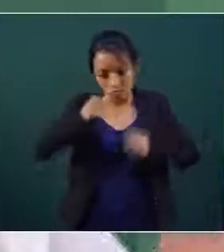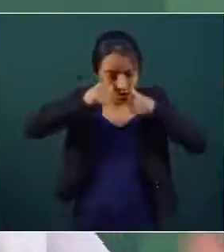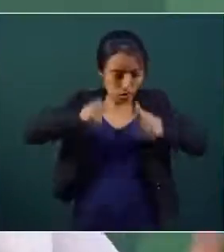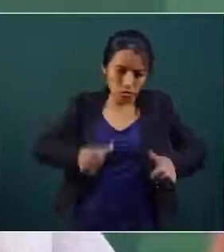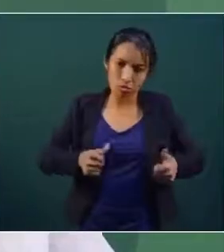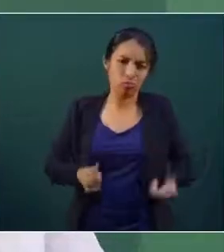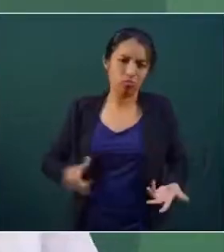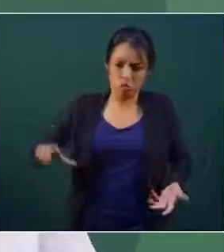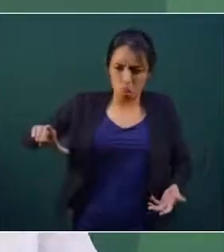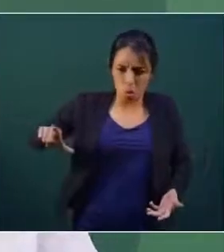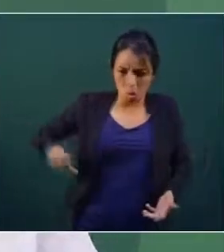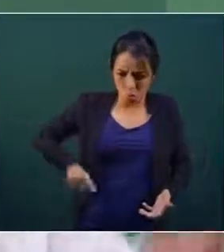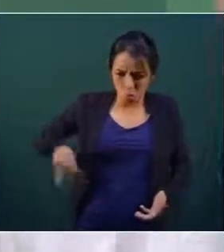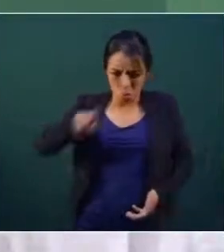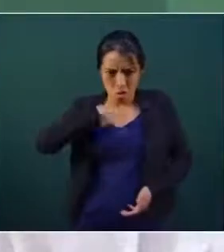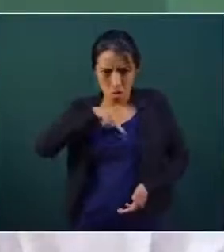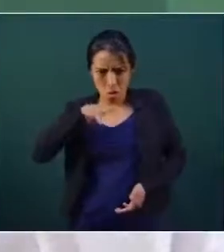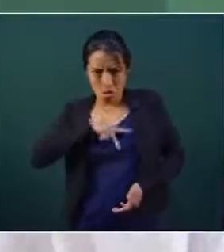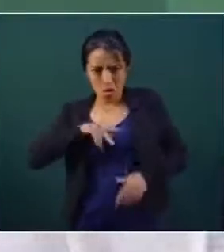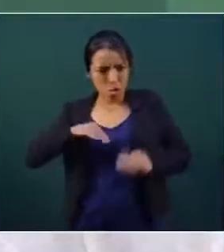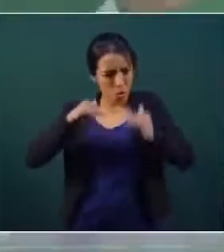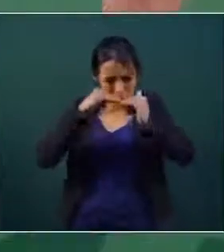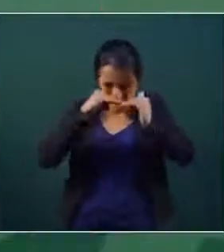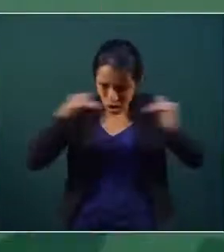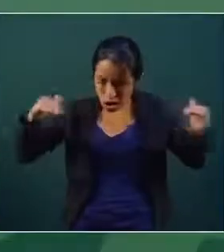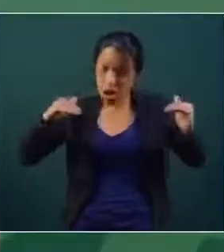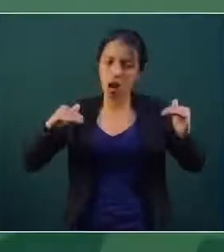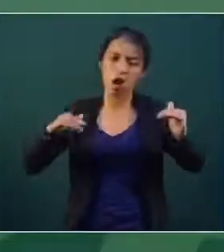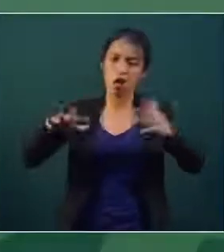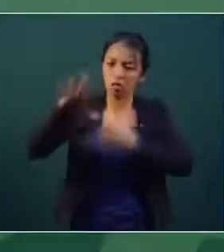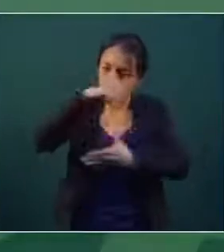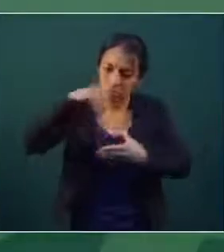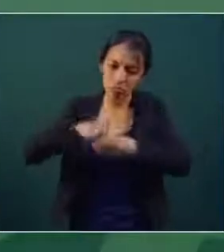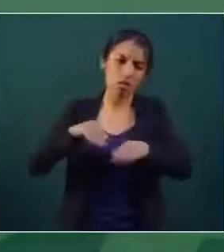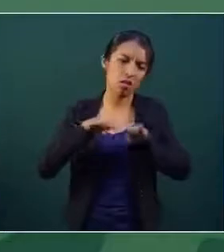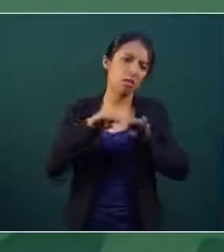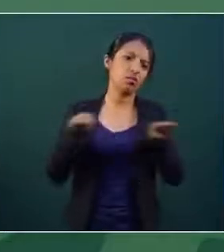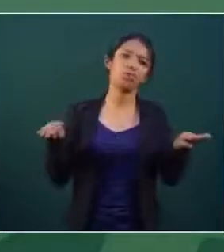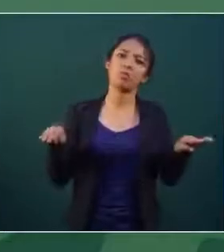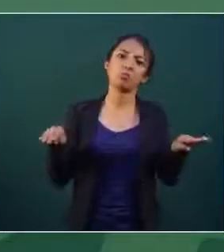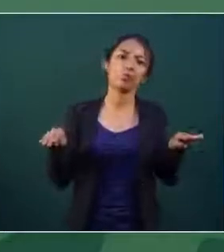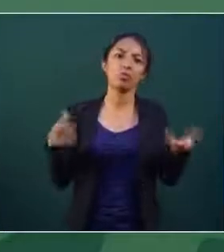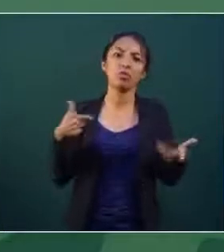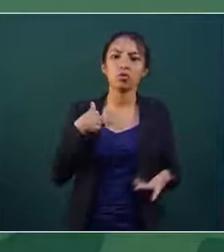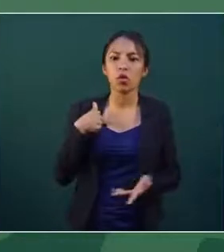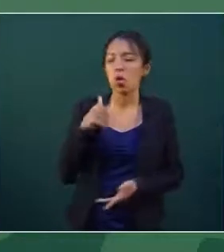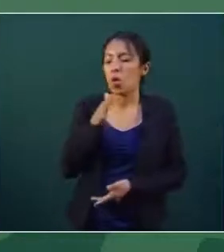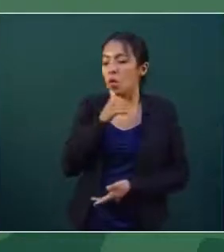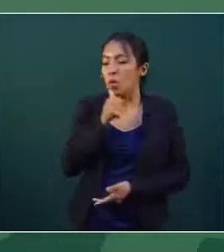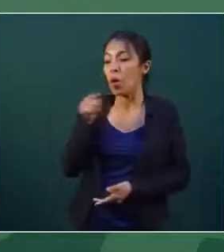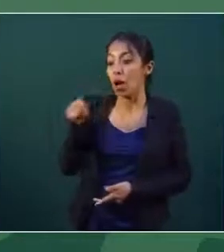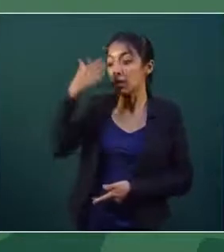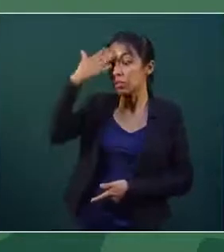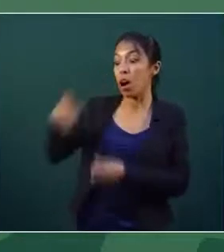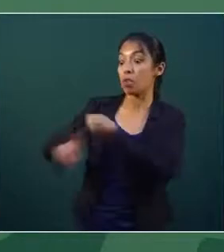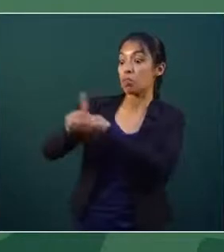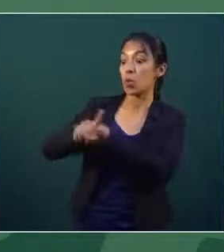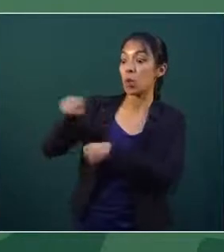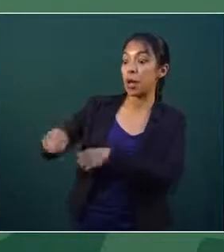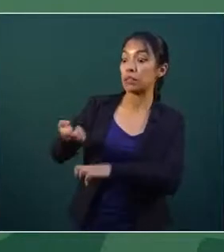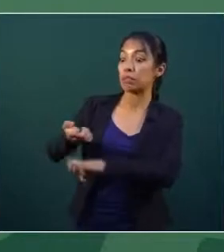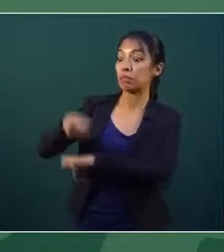Gobierno para todos. Entonces no puedo saber de algo que está sucediendo en una entidad federativa,